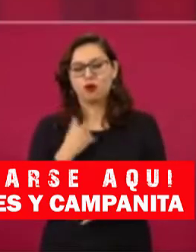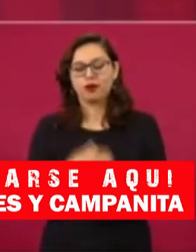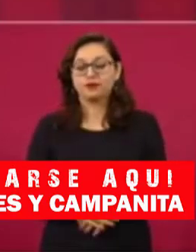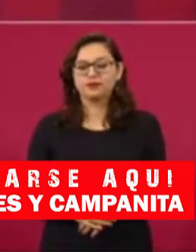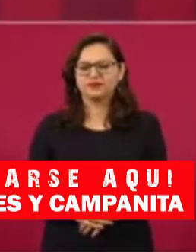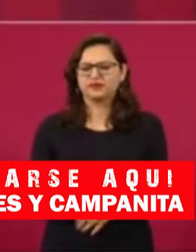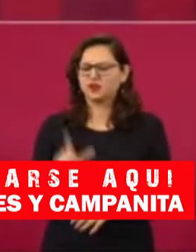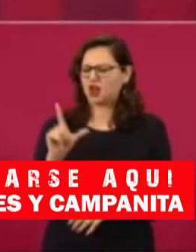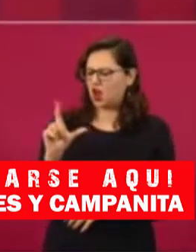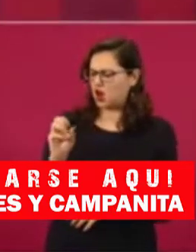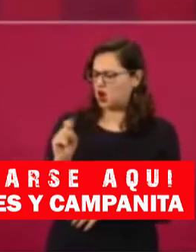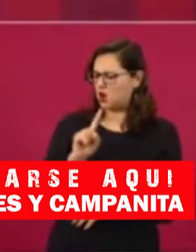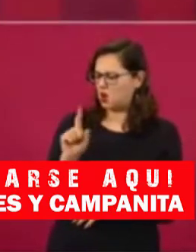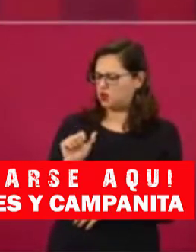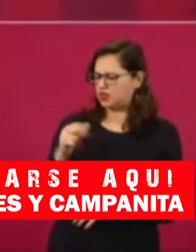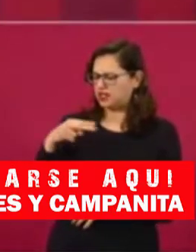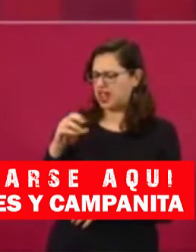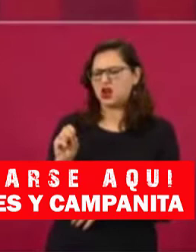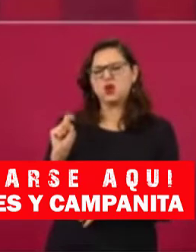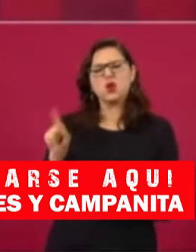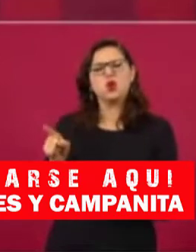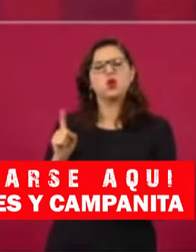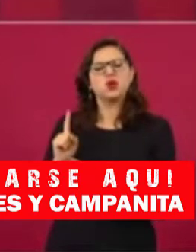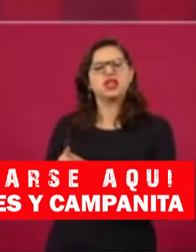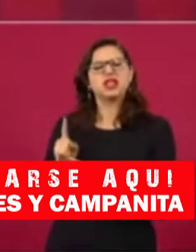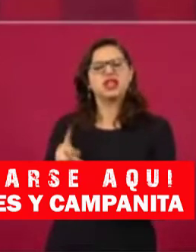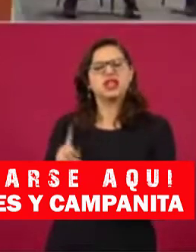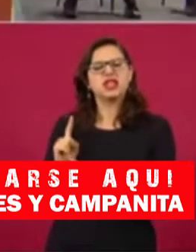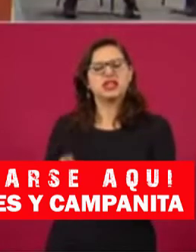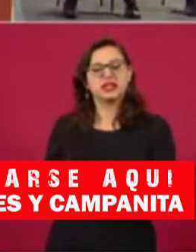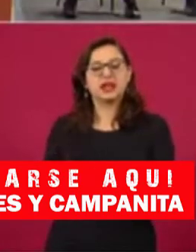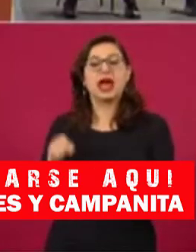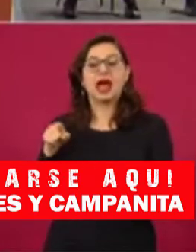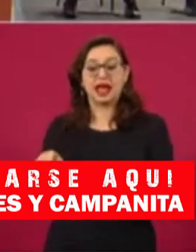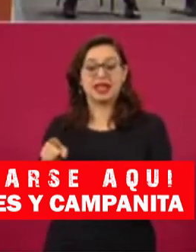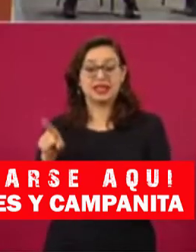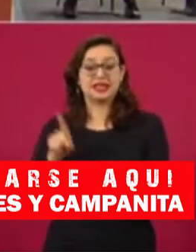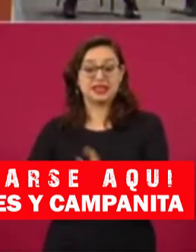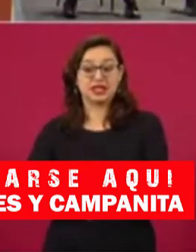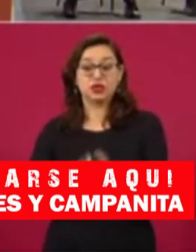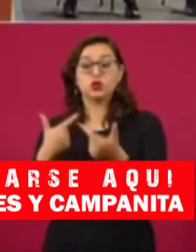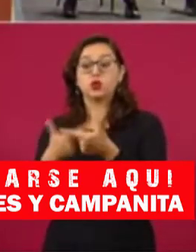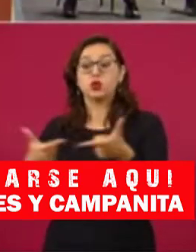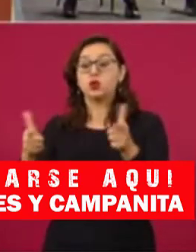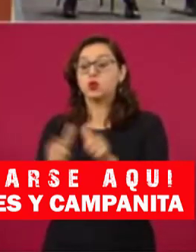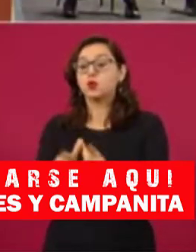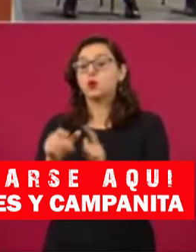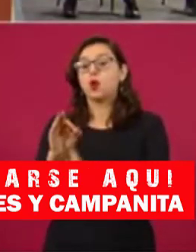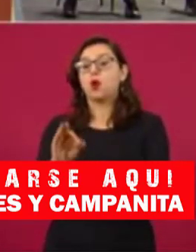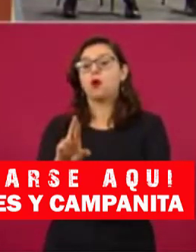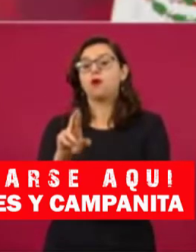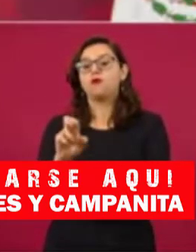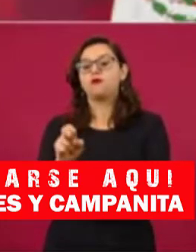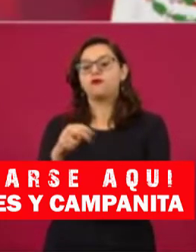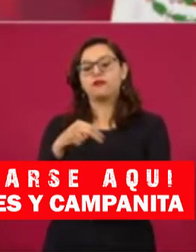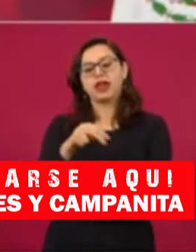dirigente o uno de los dirigentes del grupo Frena, que fue uno de los